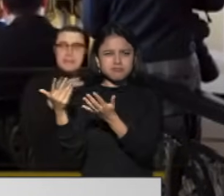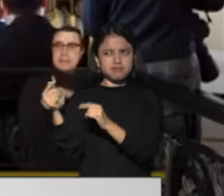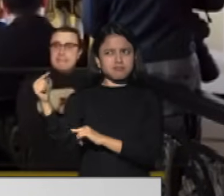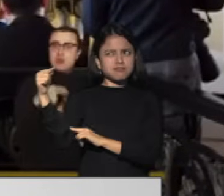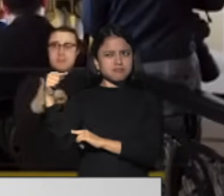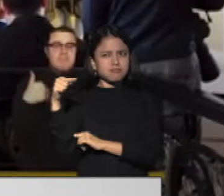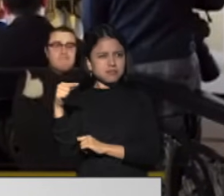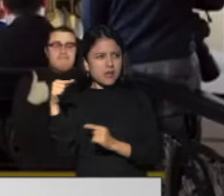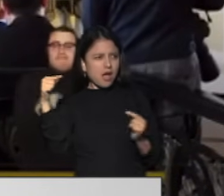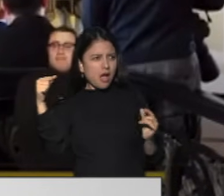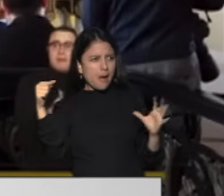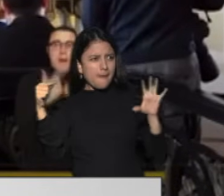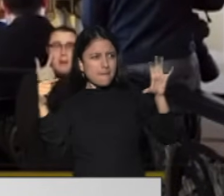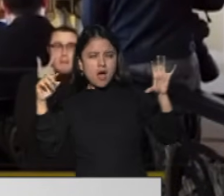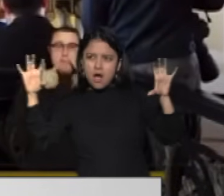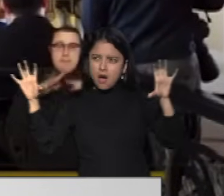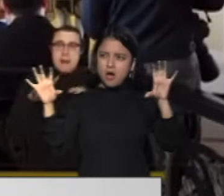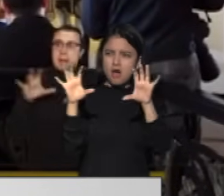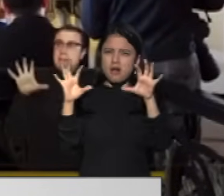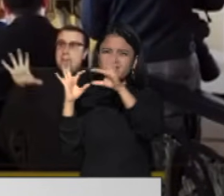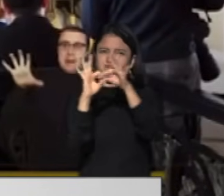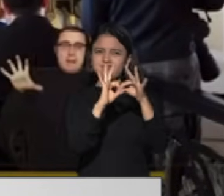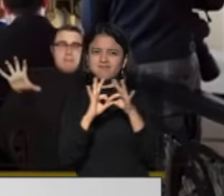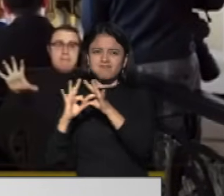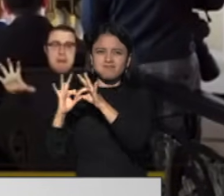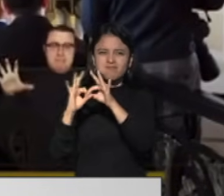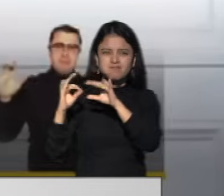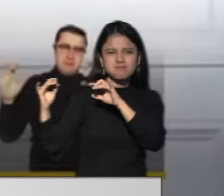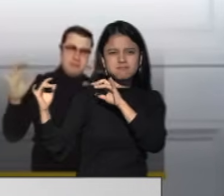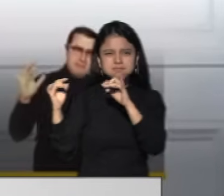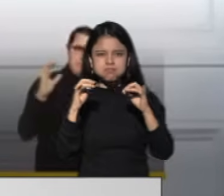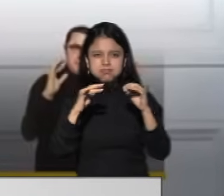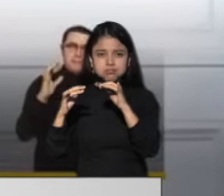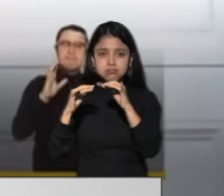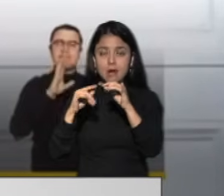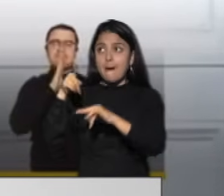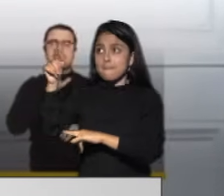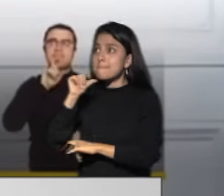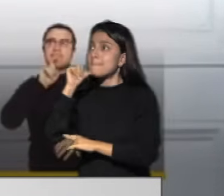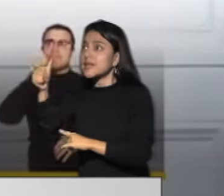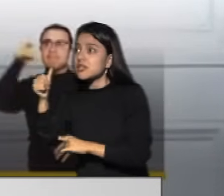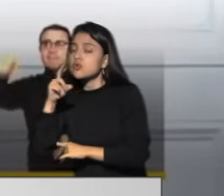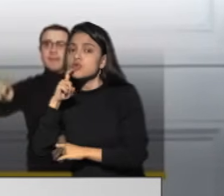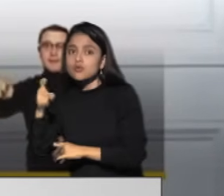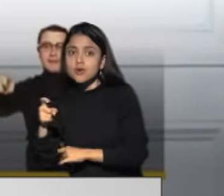prácticamente juntaría las dos regiones que hoy están en guerra, la Ucrania,